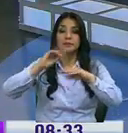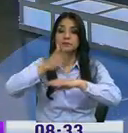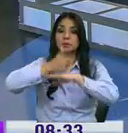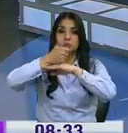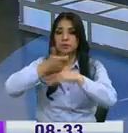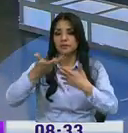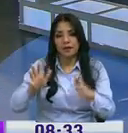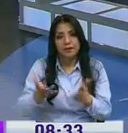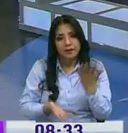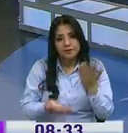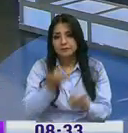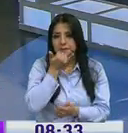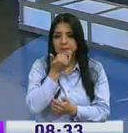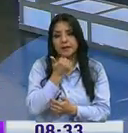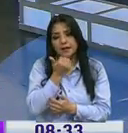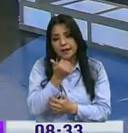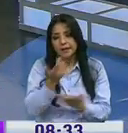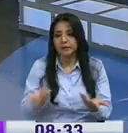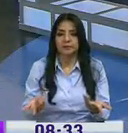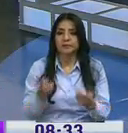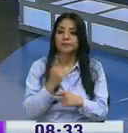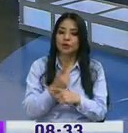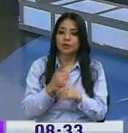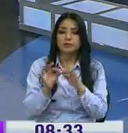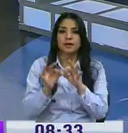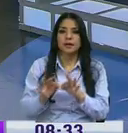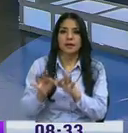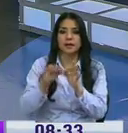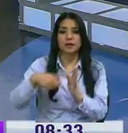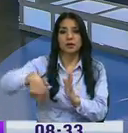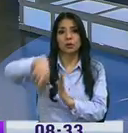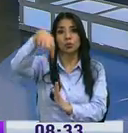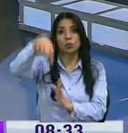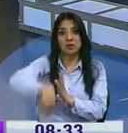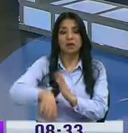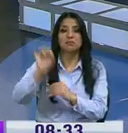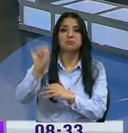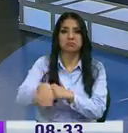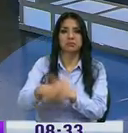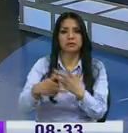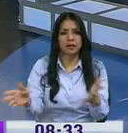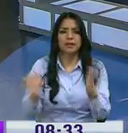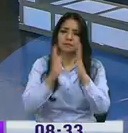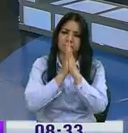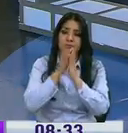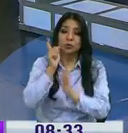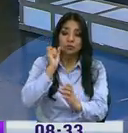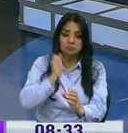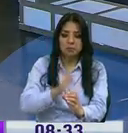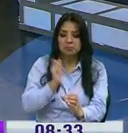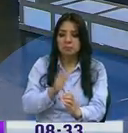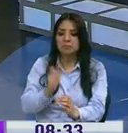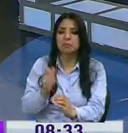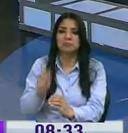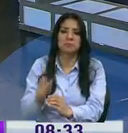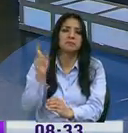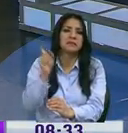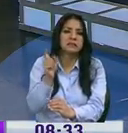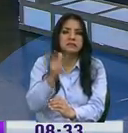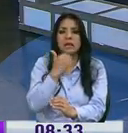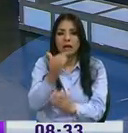que estamos cometiendo algo que no es debido. Y ahí se quedan. No nos importa. O sea, ven vecinos si rompen. Por último, por